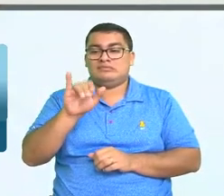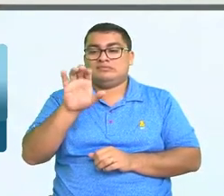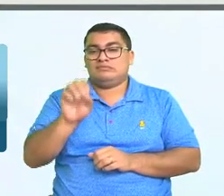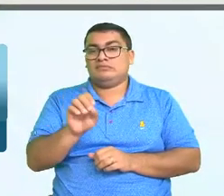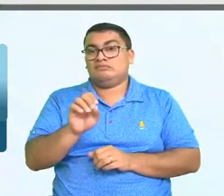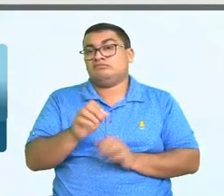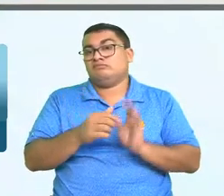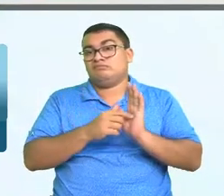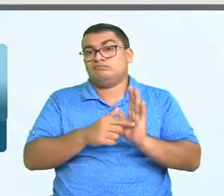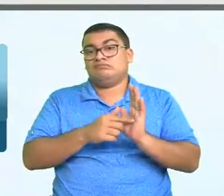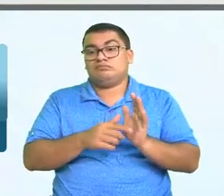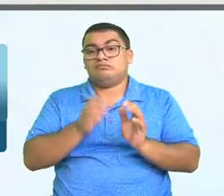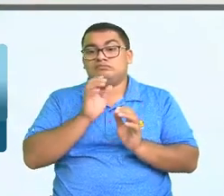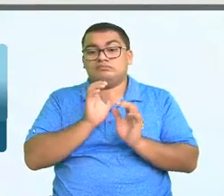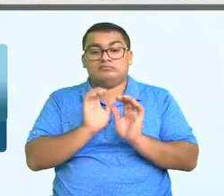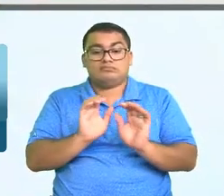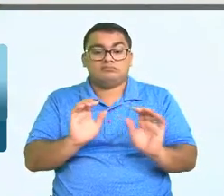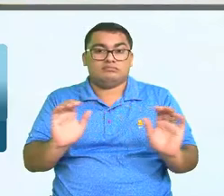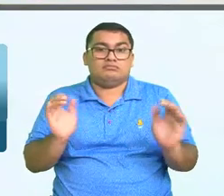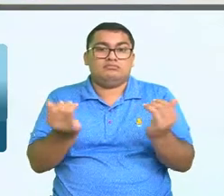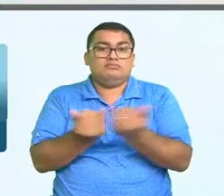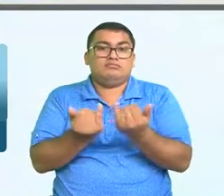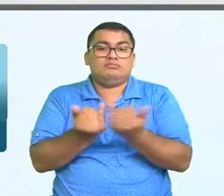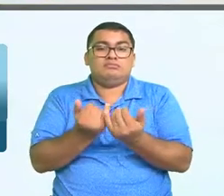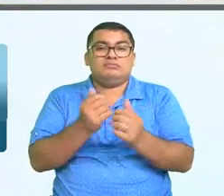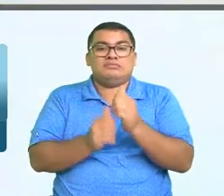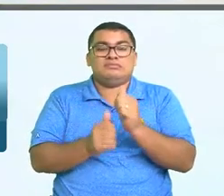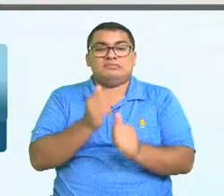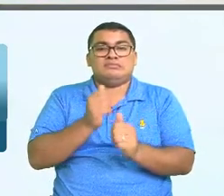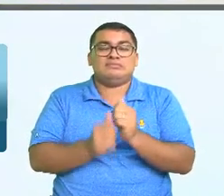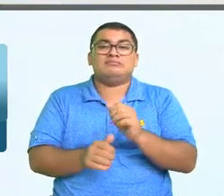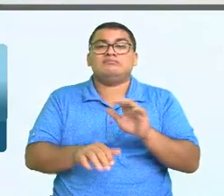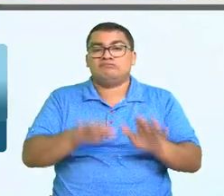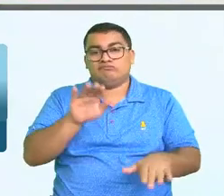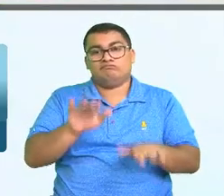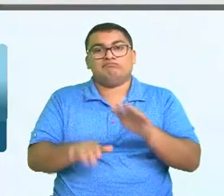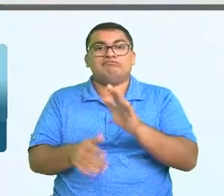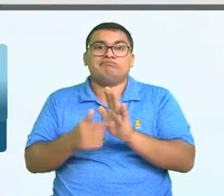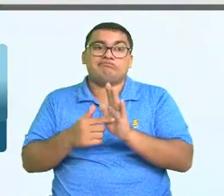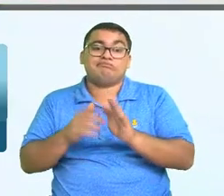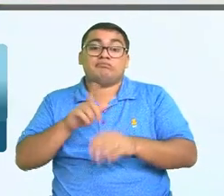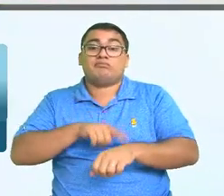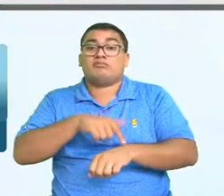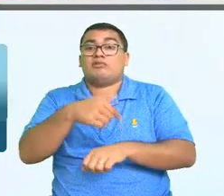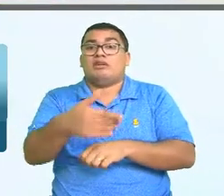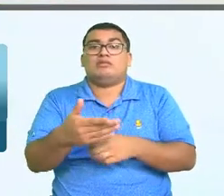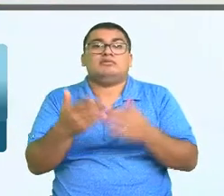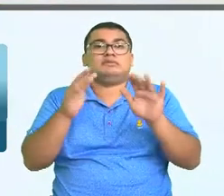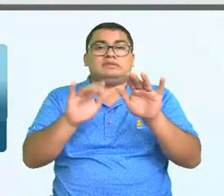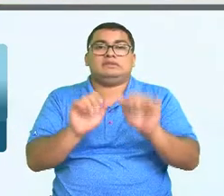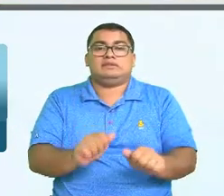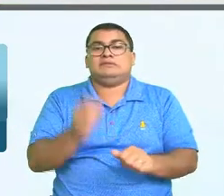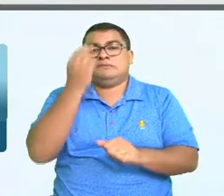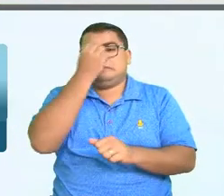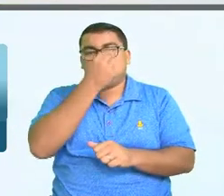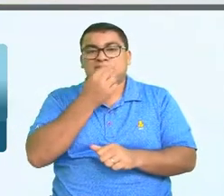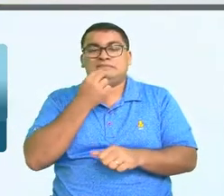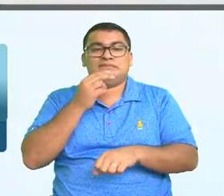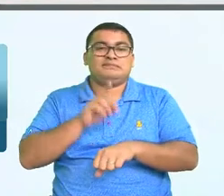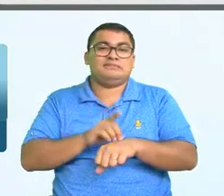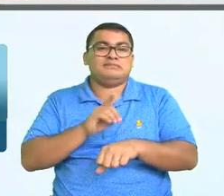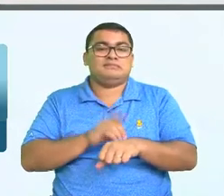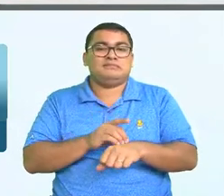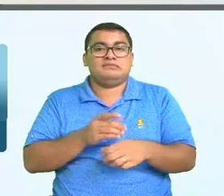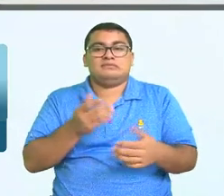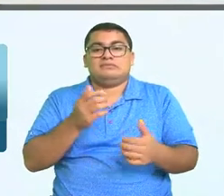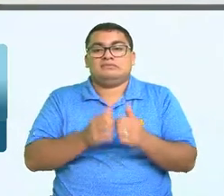Y estos niños pues se van a desnutrir y a veces se detectan tardíamente, ¿verdad? Porque ya cuando llegan a la consulta están